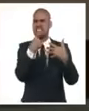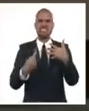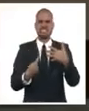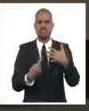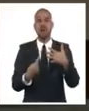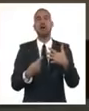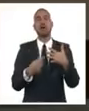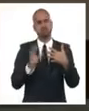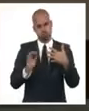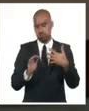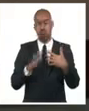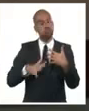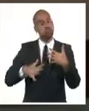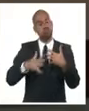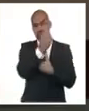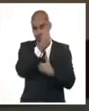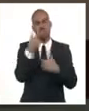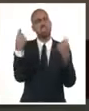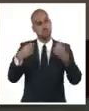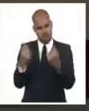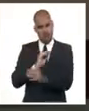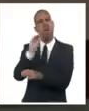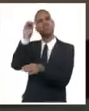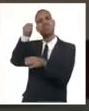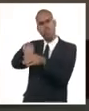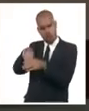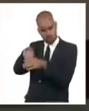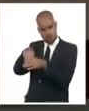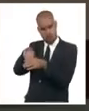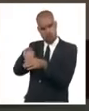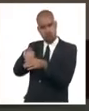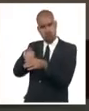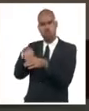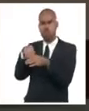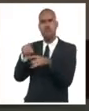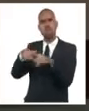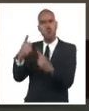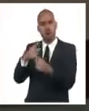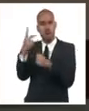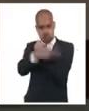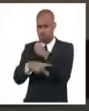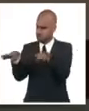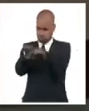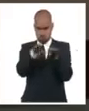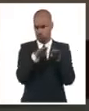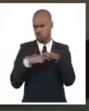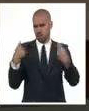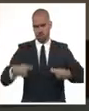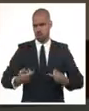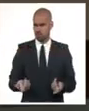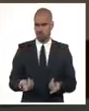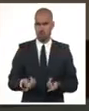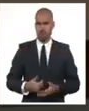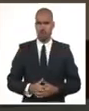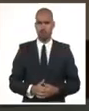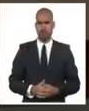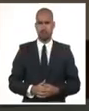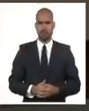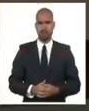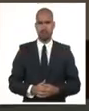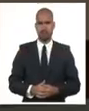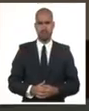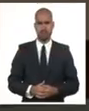que todos tienen que ser invitados en pie de igualdad. Ahora, en las condiciones en que se han producido todos